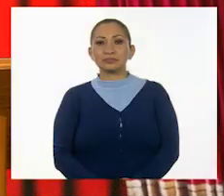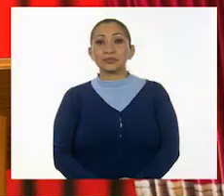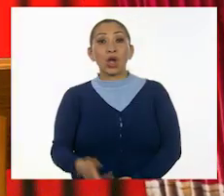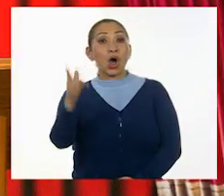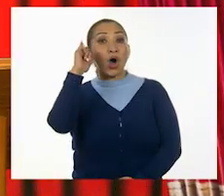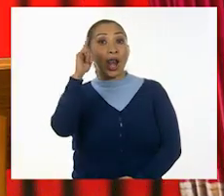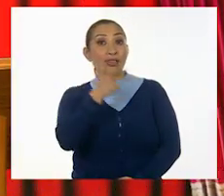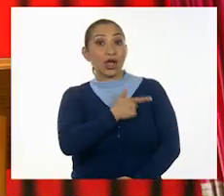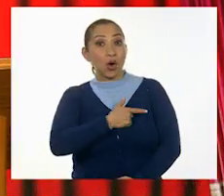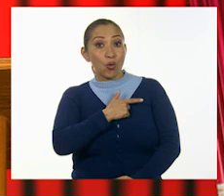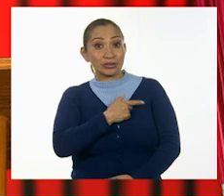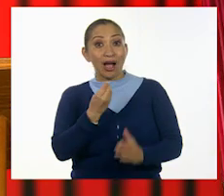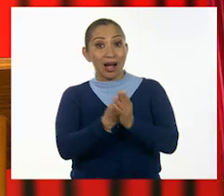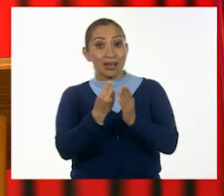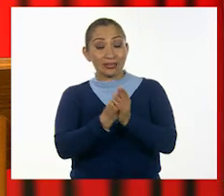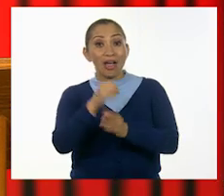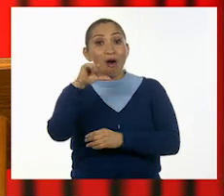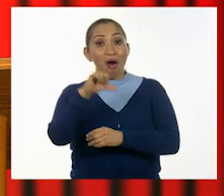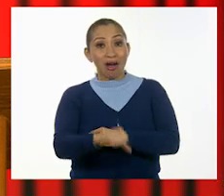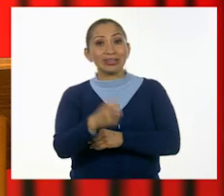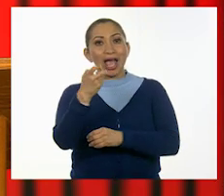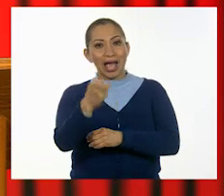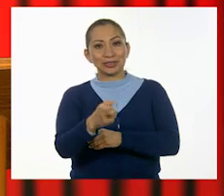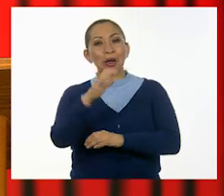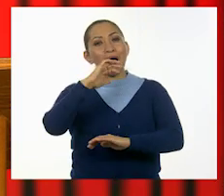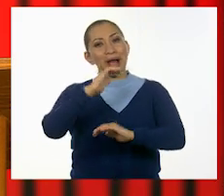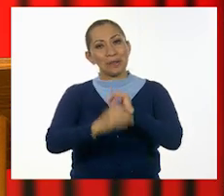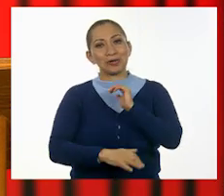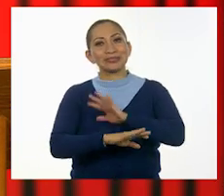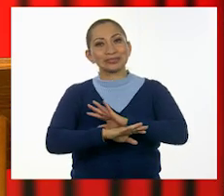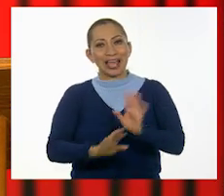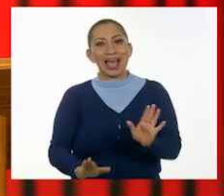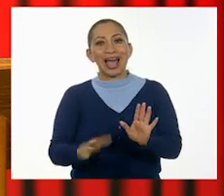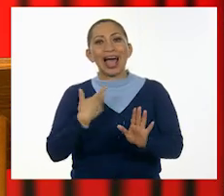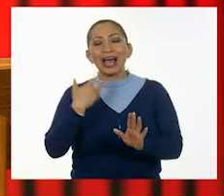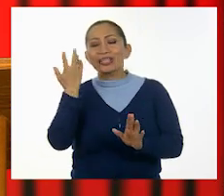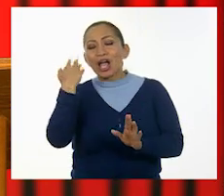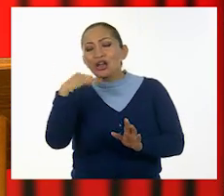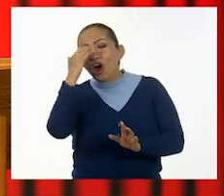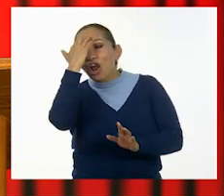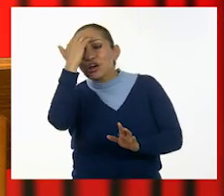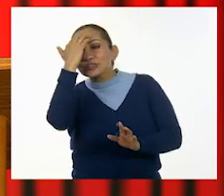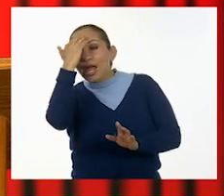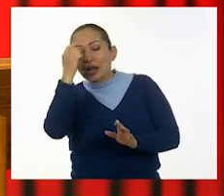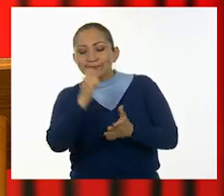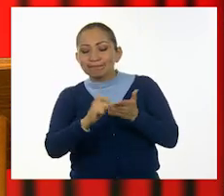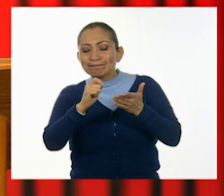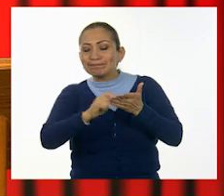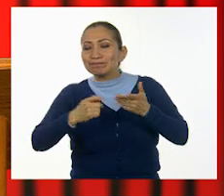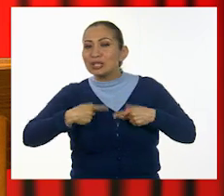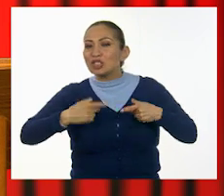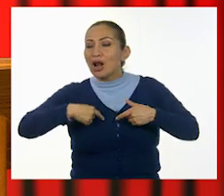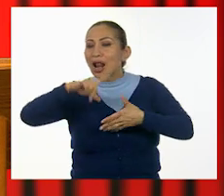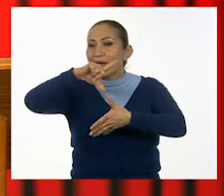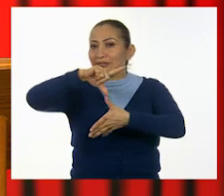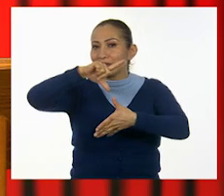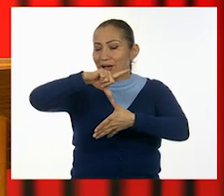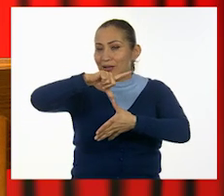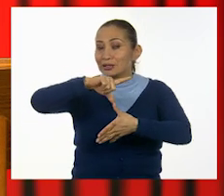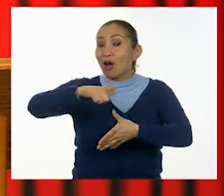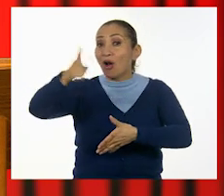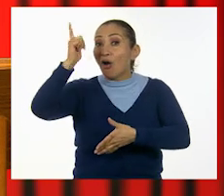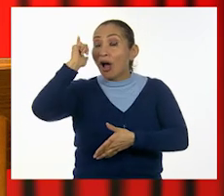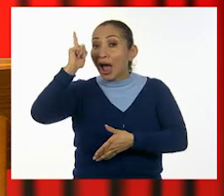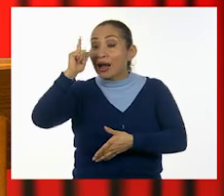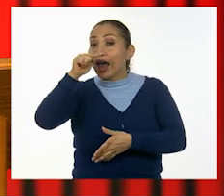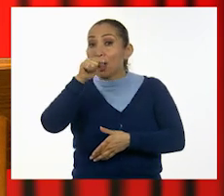Esperamos les haya gustado la clase de hoy y con esto damos por finalizado nuestro recorrido por los autores latinoamericanos. Y deseamos